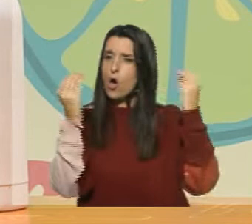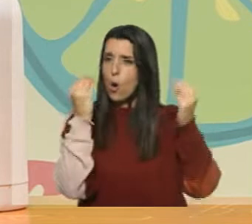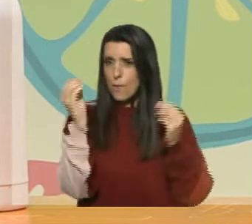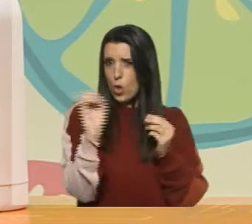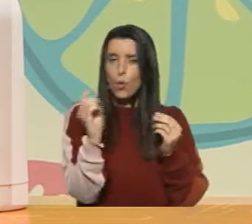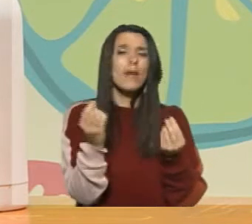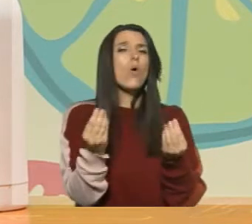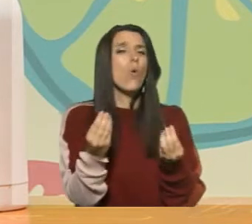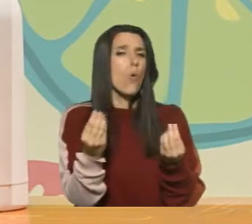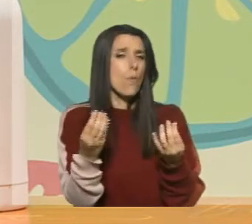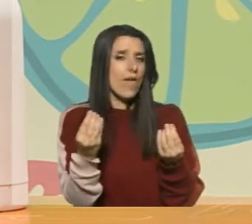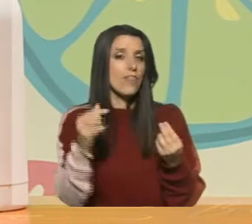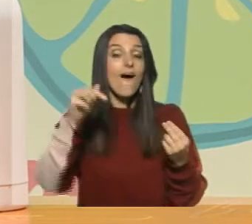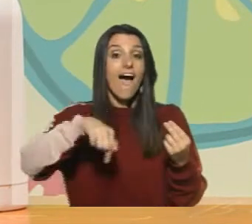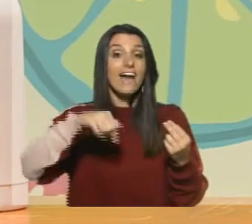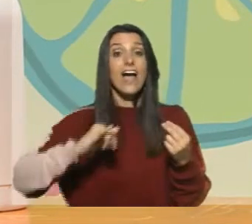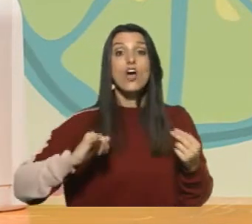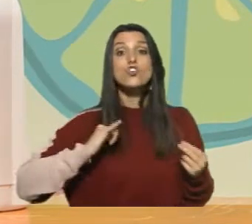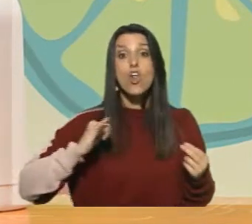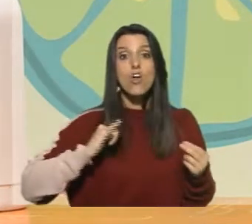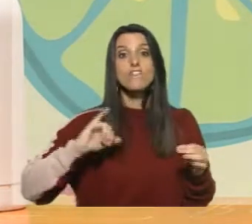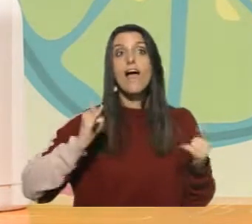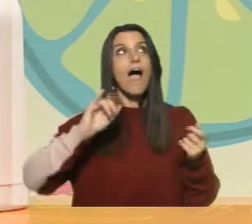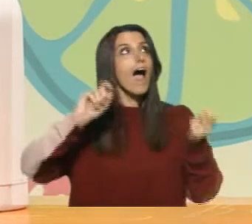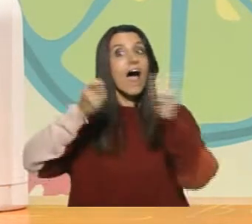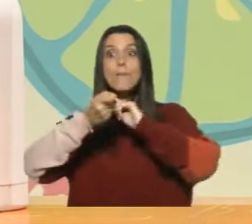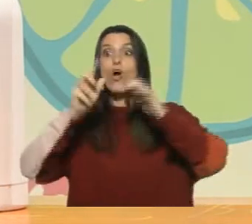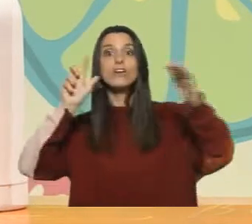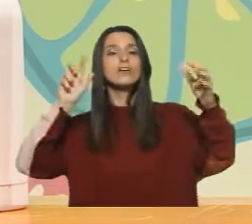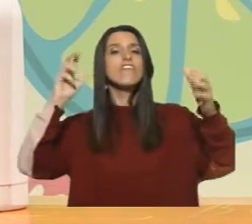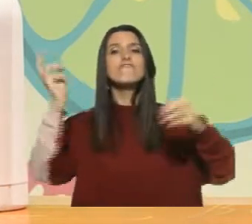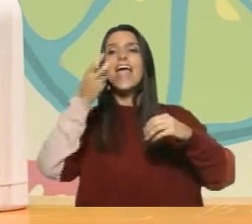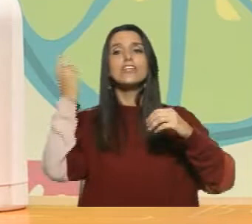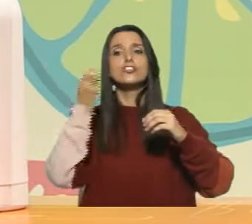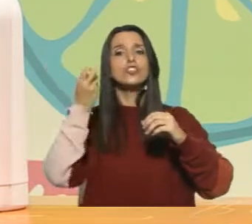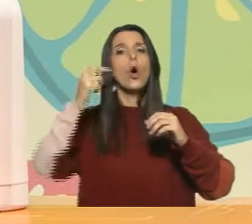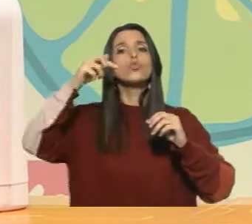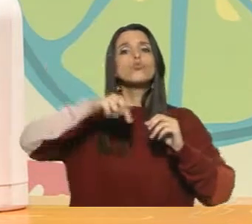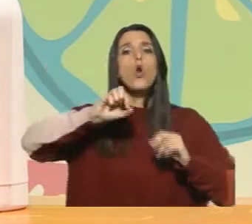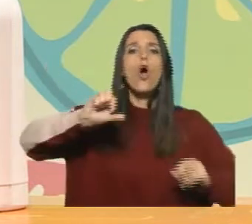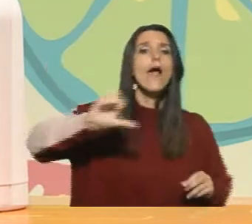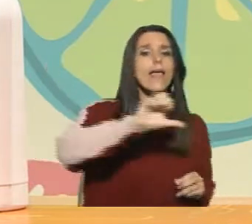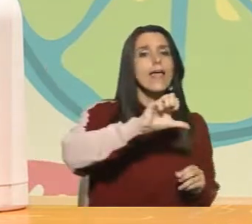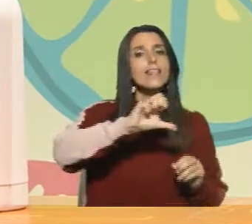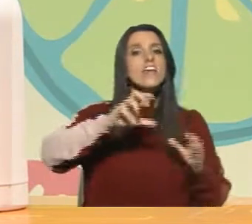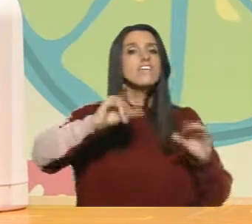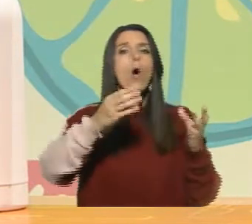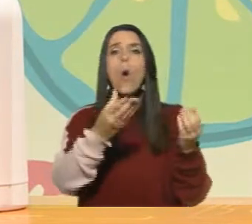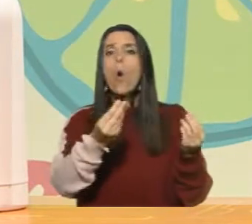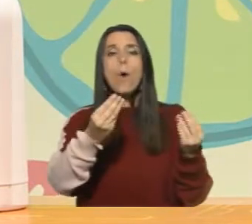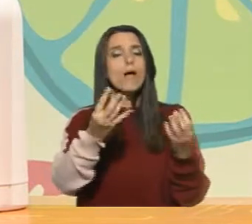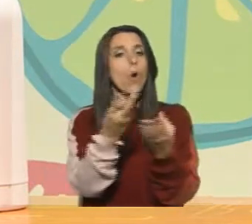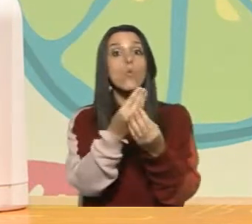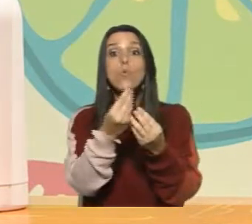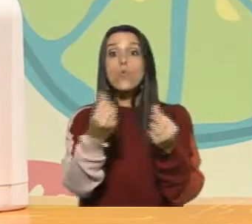la humedad. Bien. Acá en Colonia ya hubo cambio. Bien. Viento del suroeste, ya empezó a secar la humedad y empezamos a